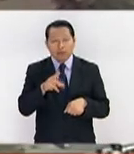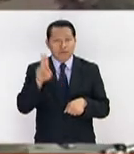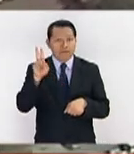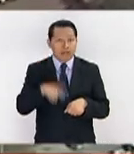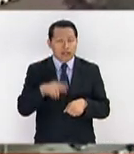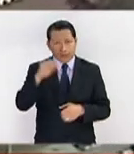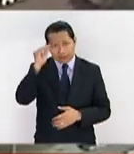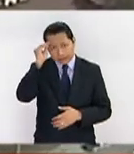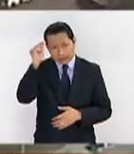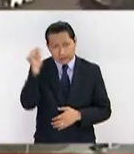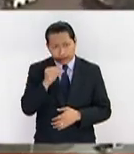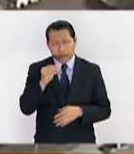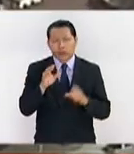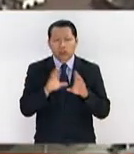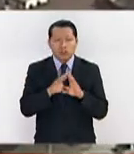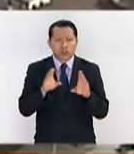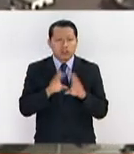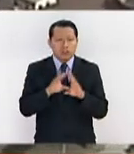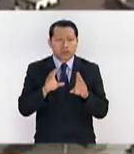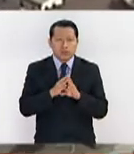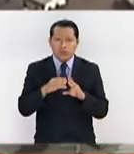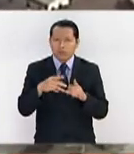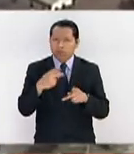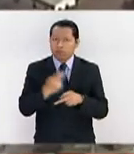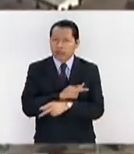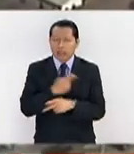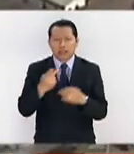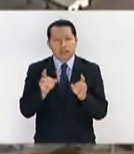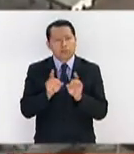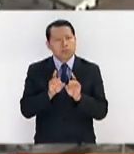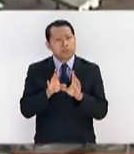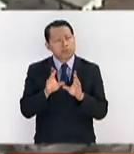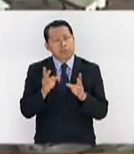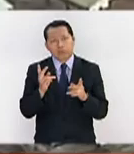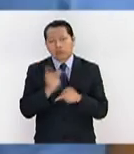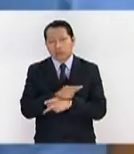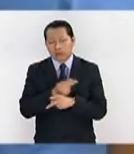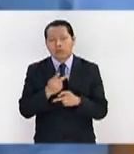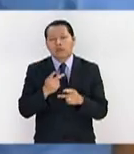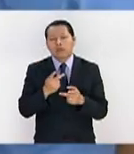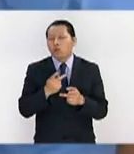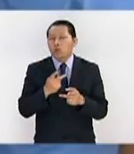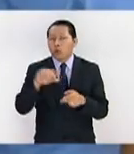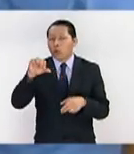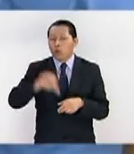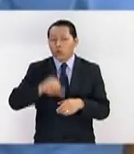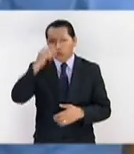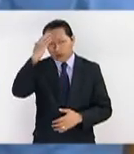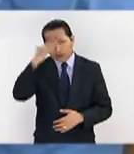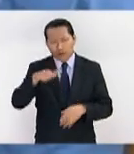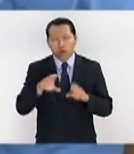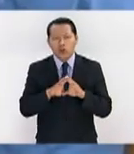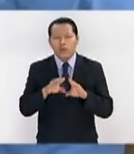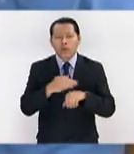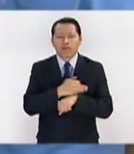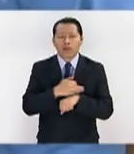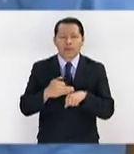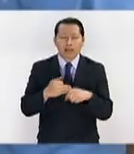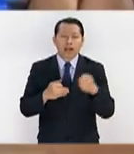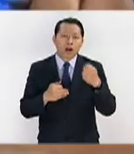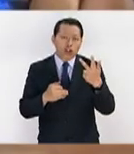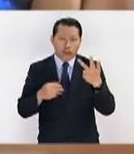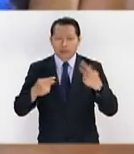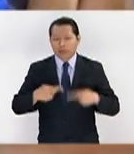espeluznante o indignante es este evento. Se sabe hoy que una familia de 8